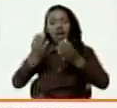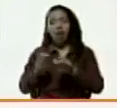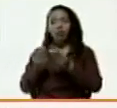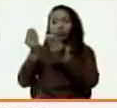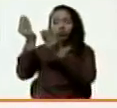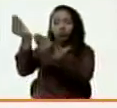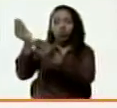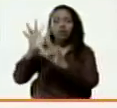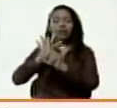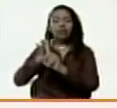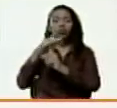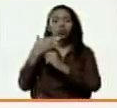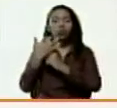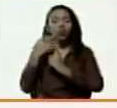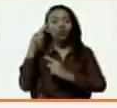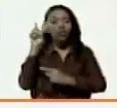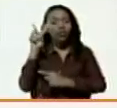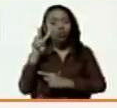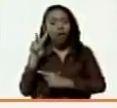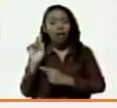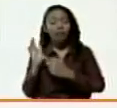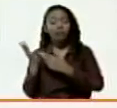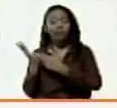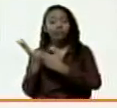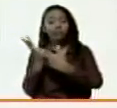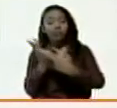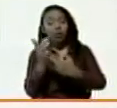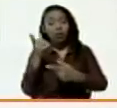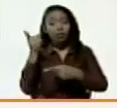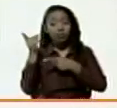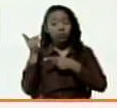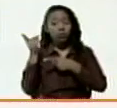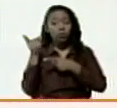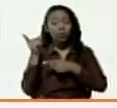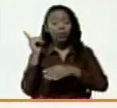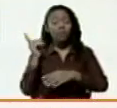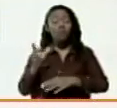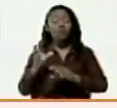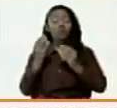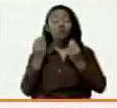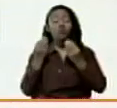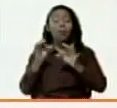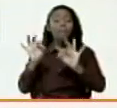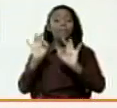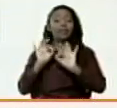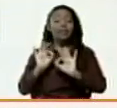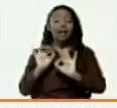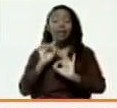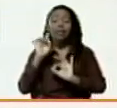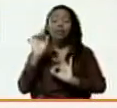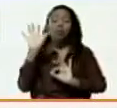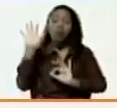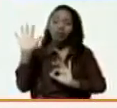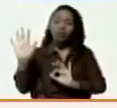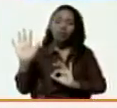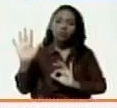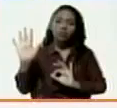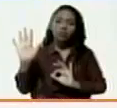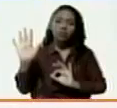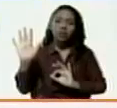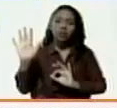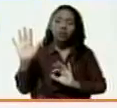situación de venezuela referida justamente a un caso muy especial hay que decirlo así a nivel de